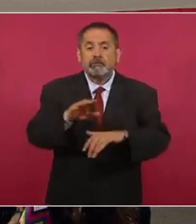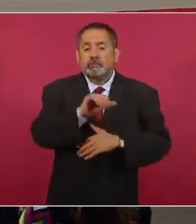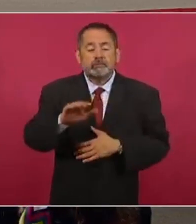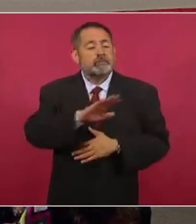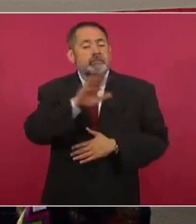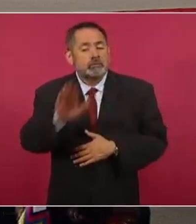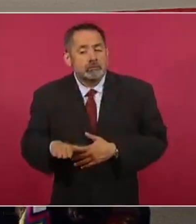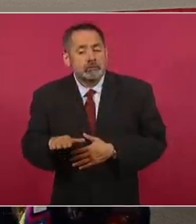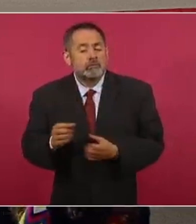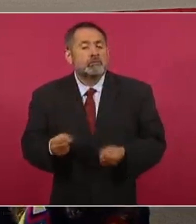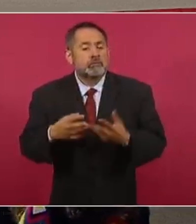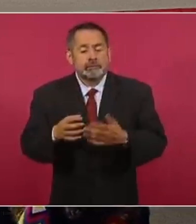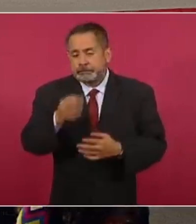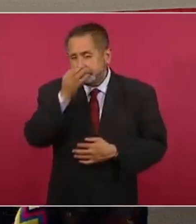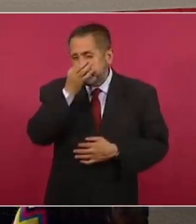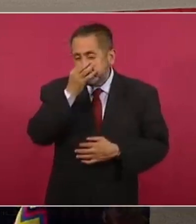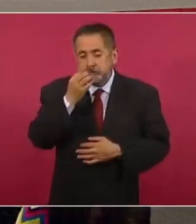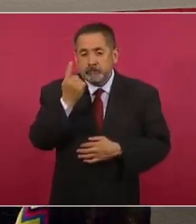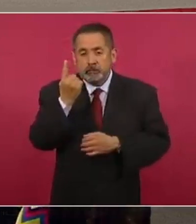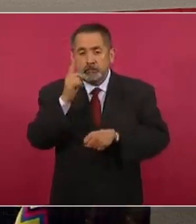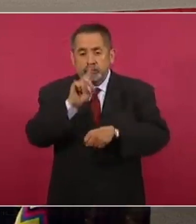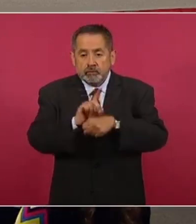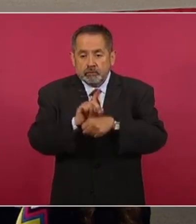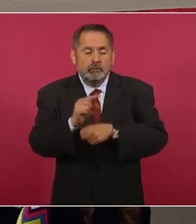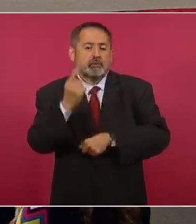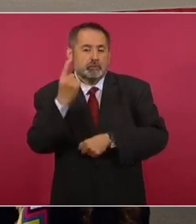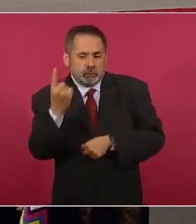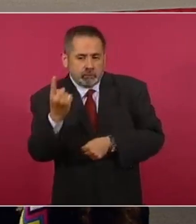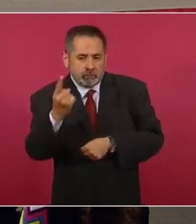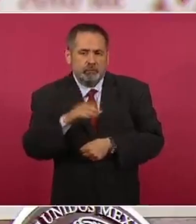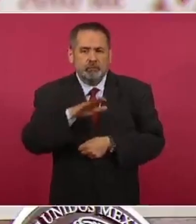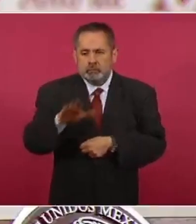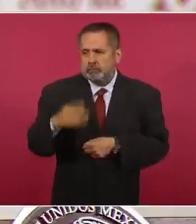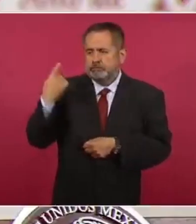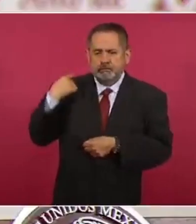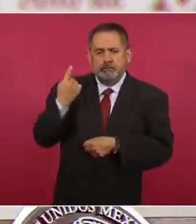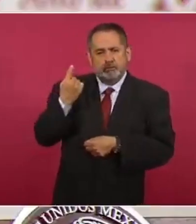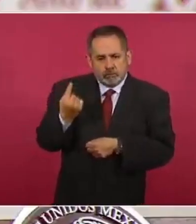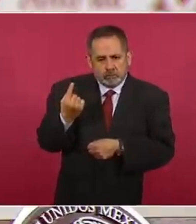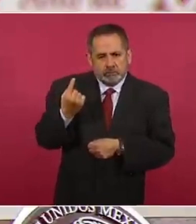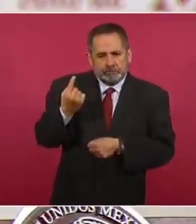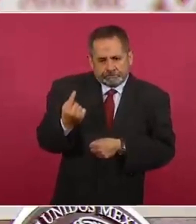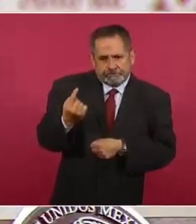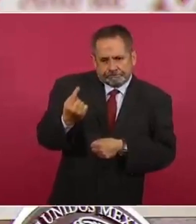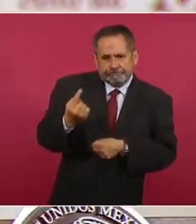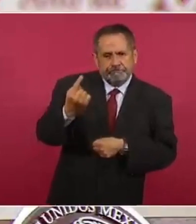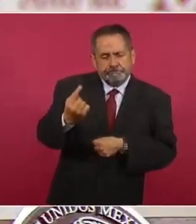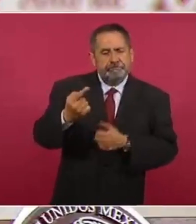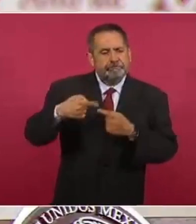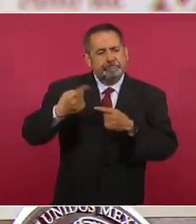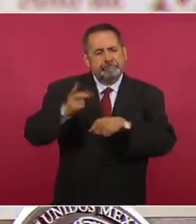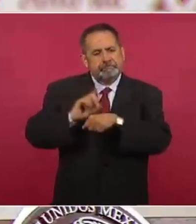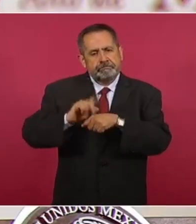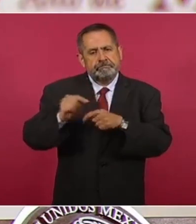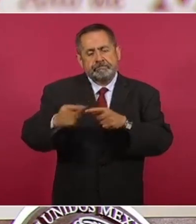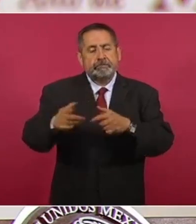una defunción por día en la última semana y esperamos que en la mayoría de las entidades